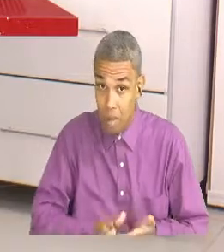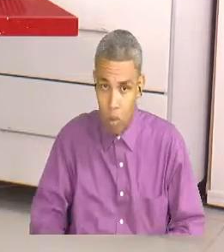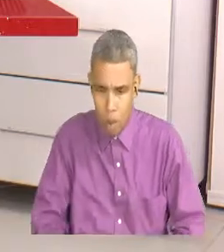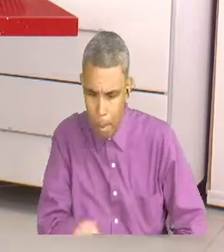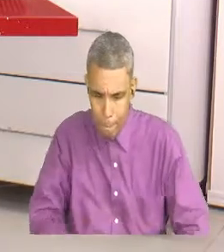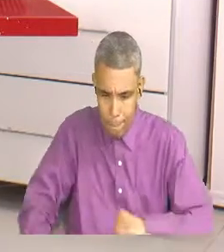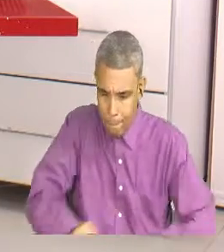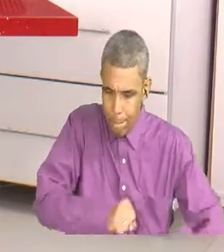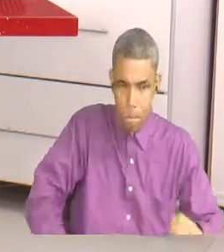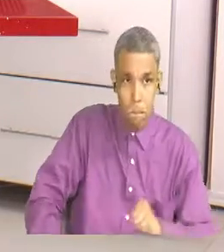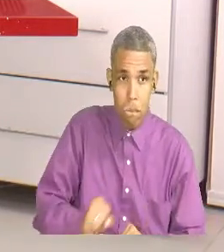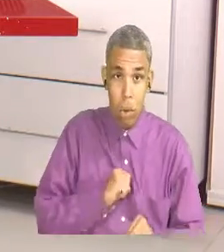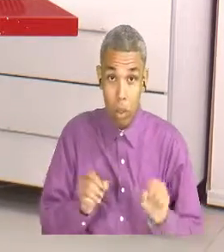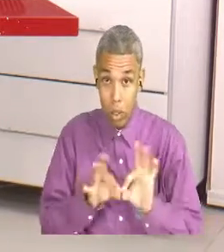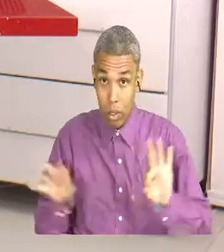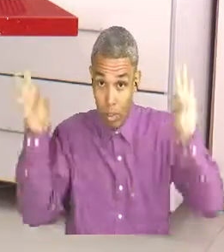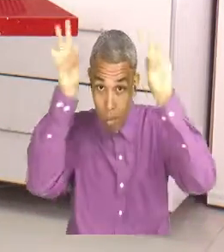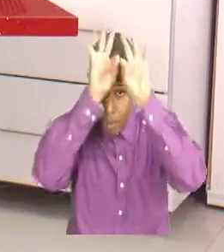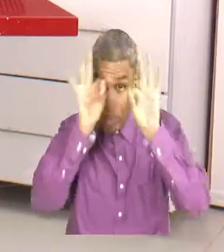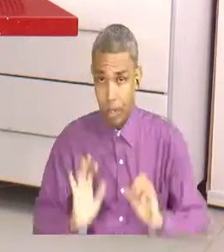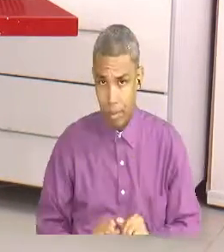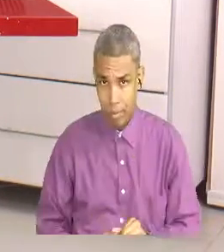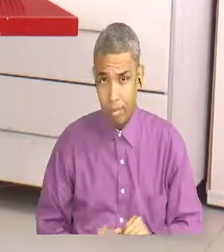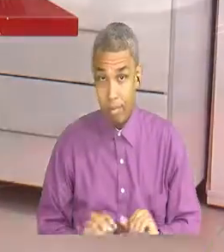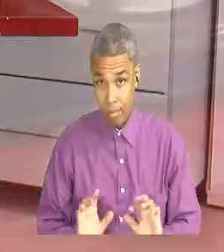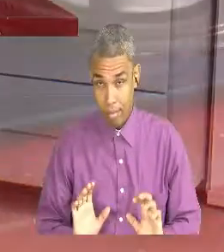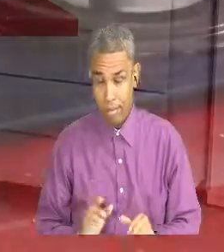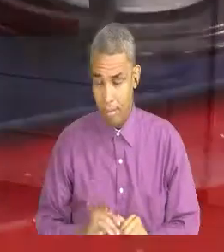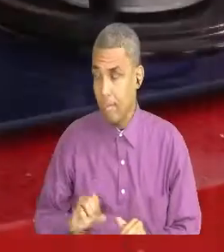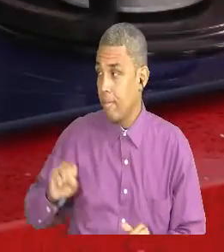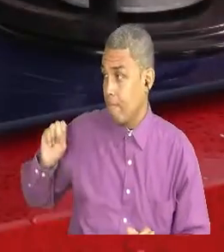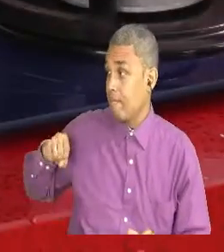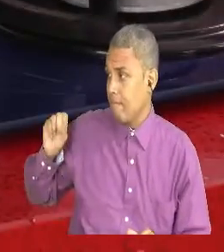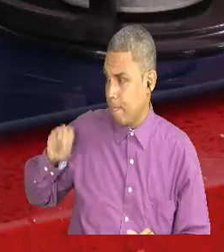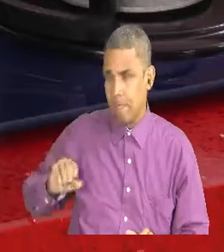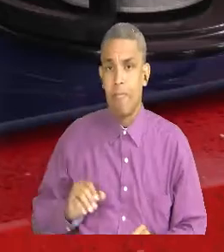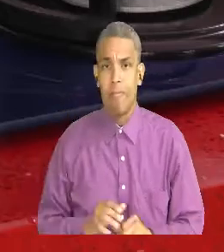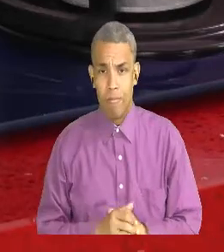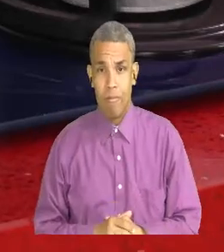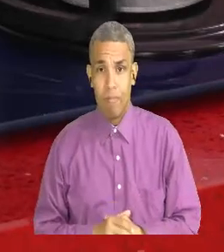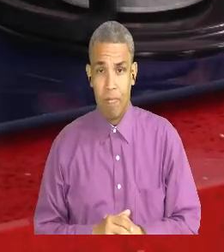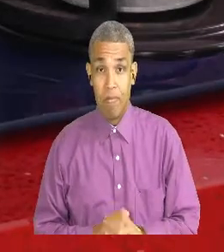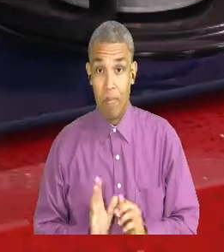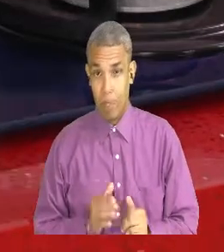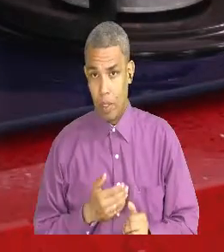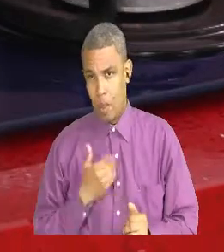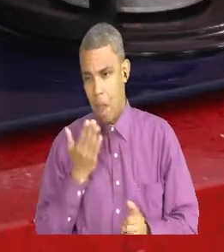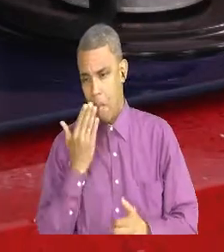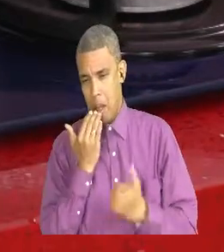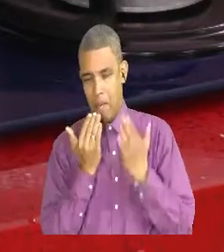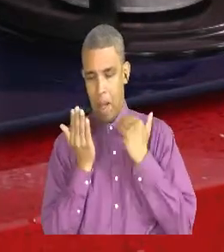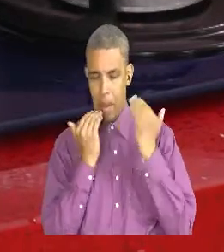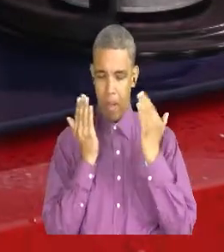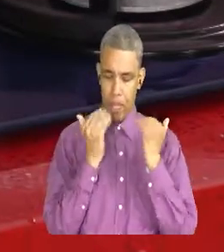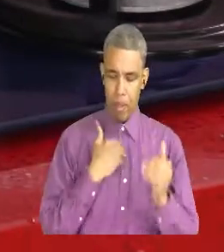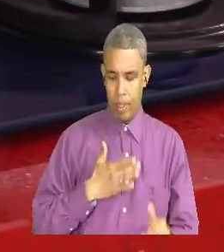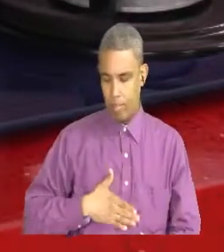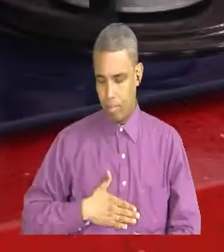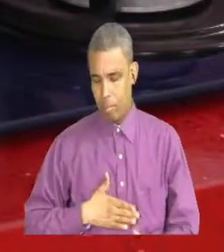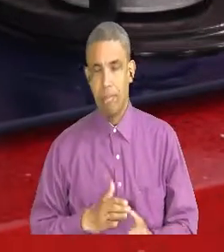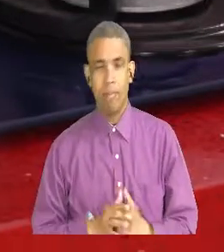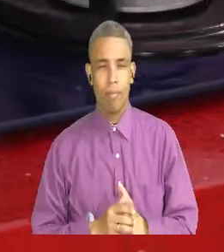que el lugar de trabajo limpio, claro, también hay, como se dice el dicho, barriga llena, corazón contento, ¿no? Entonces y todo más está en la